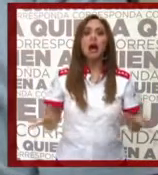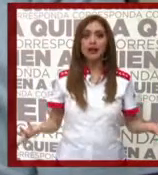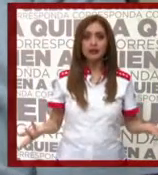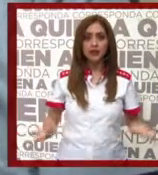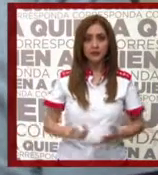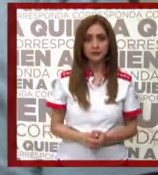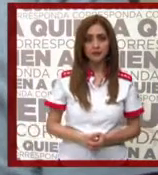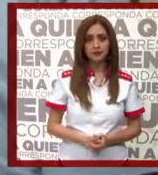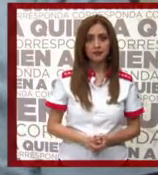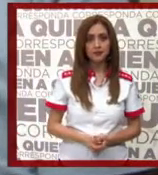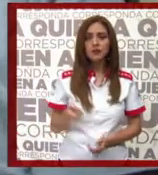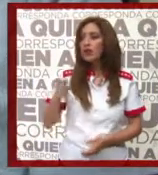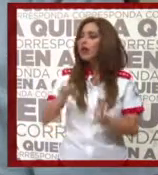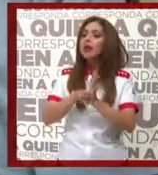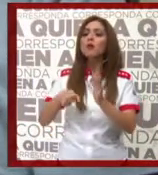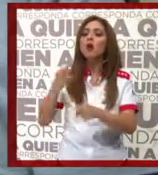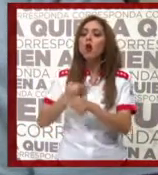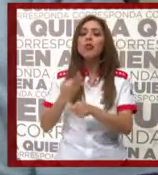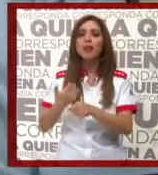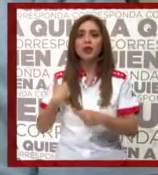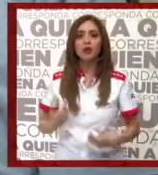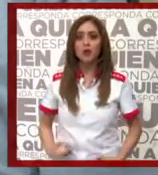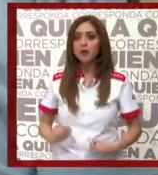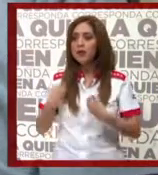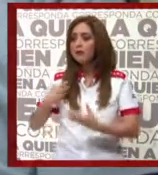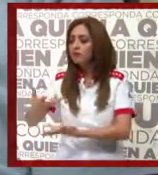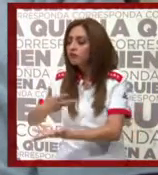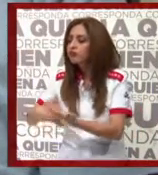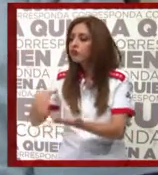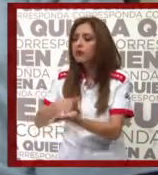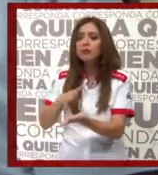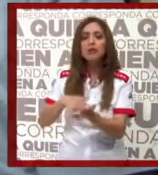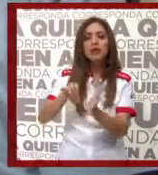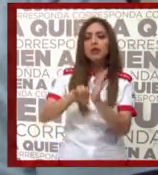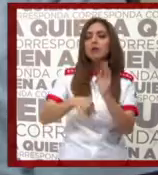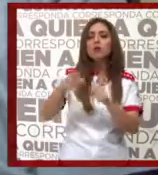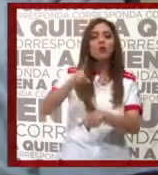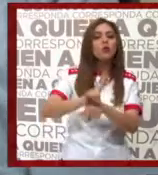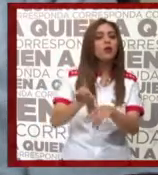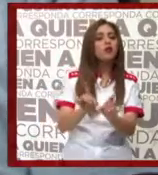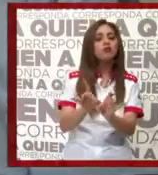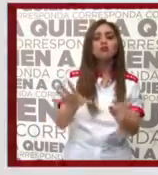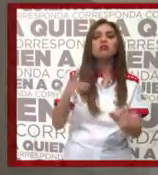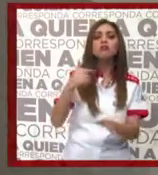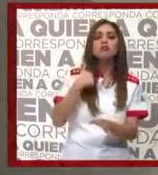estoy viva, no puedo solucionar nada. Imagínese usted si yo tengo